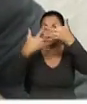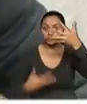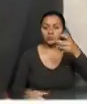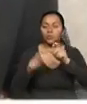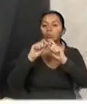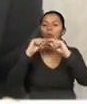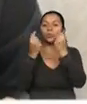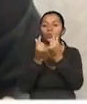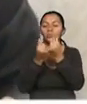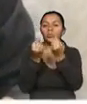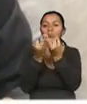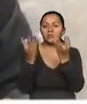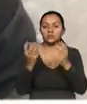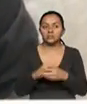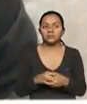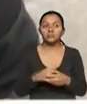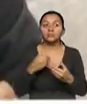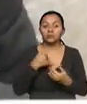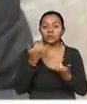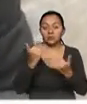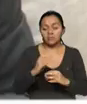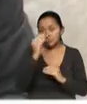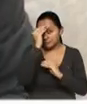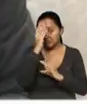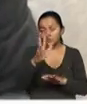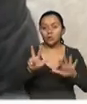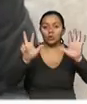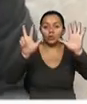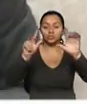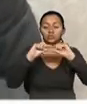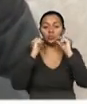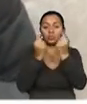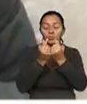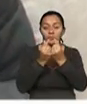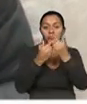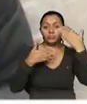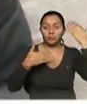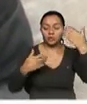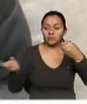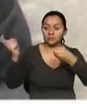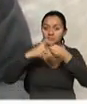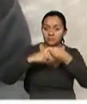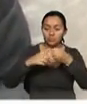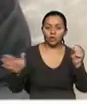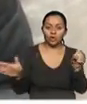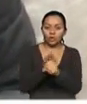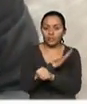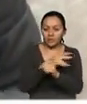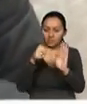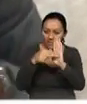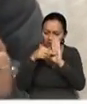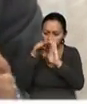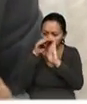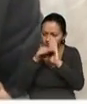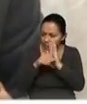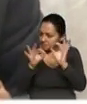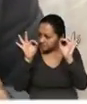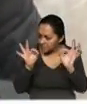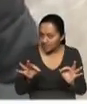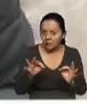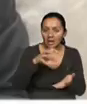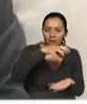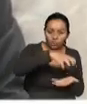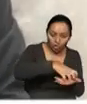Pleno. Quisiera compartirles que con las 8 organizaciones políticas que hoy completaron la personería jurídica, entre